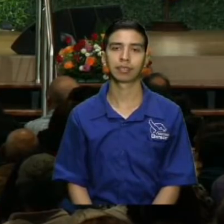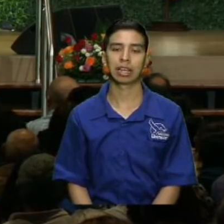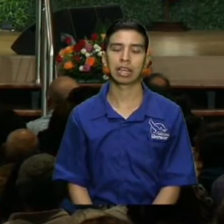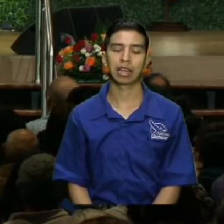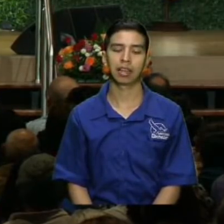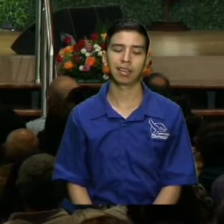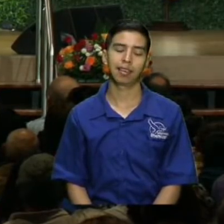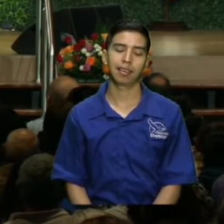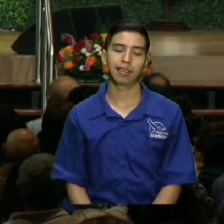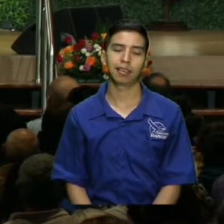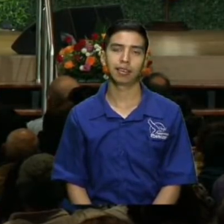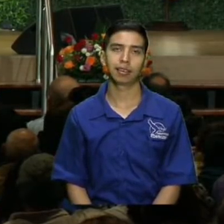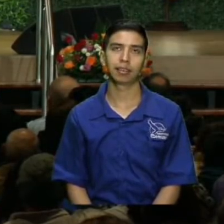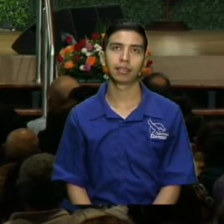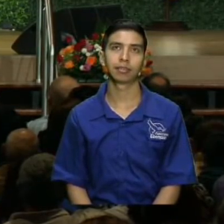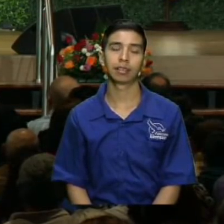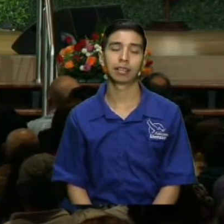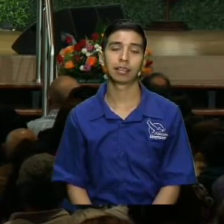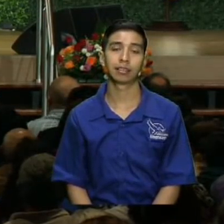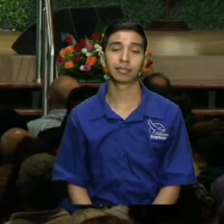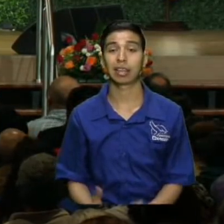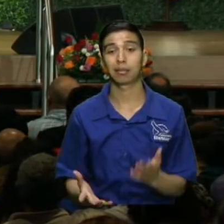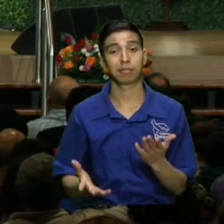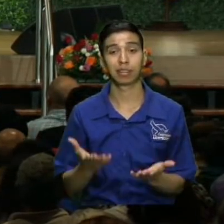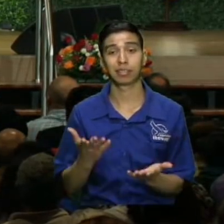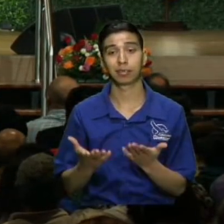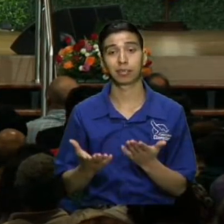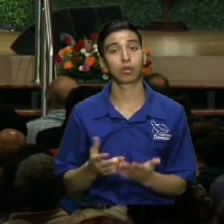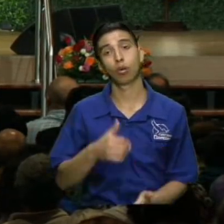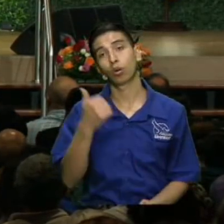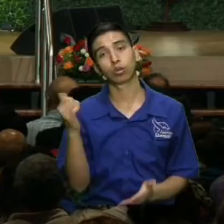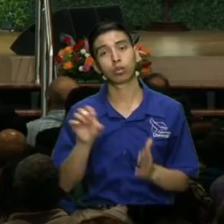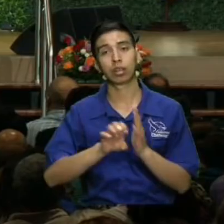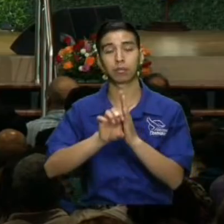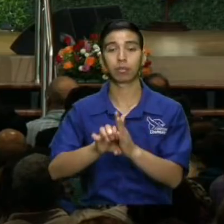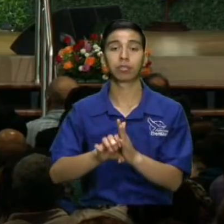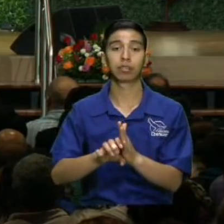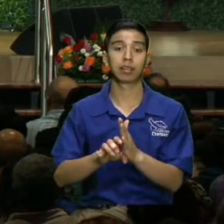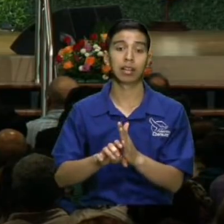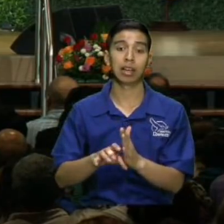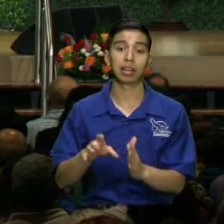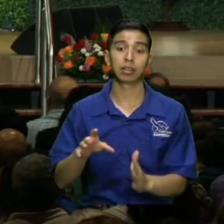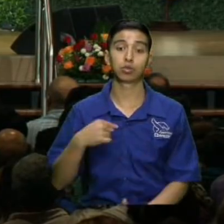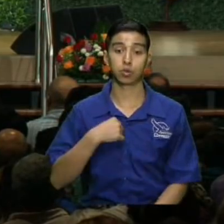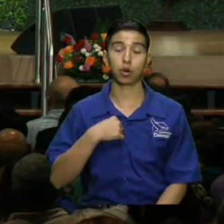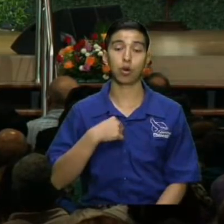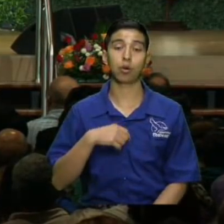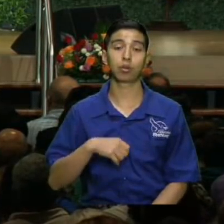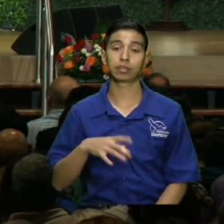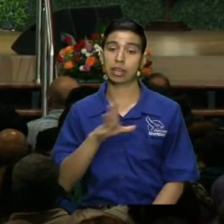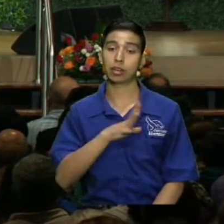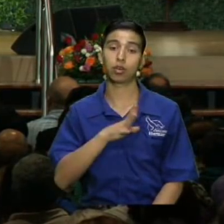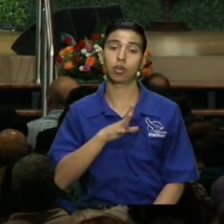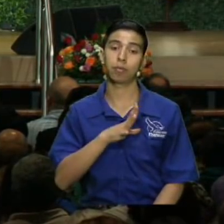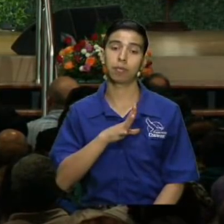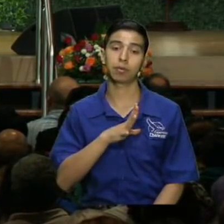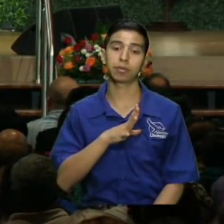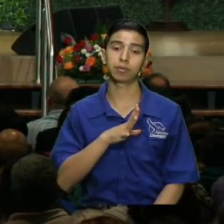Me salió la residencia para irme a vivir a Canadá, Estados Unidos, a no ser, pero